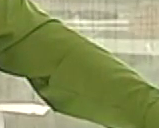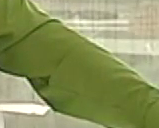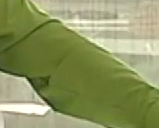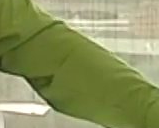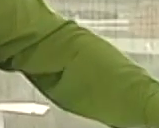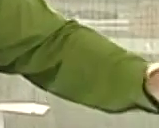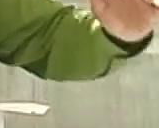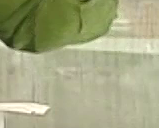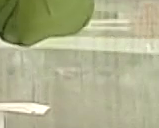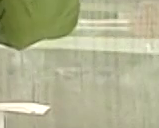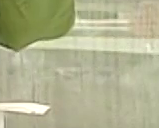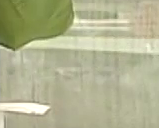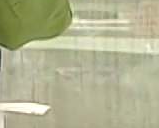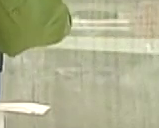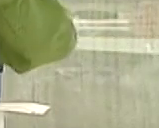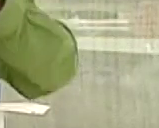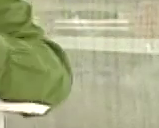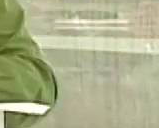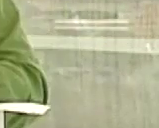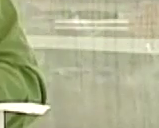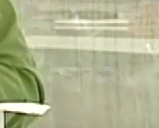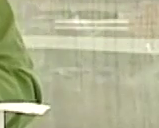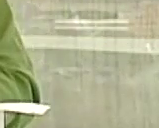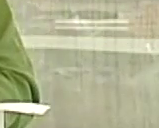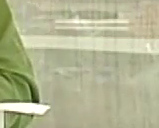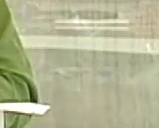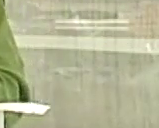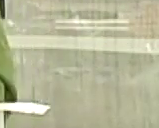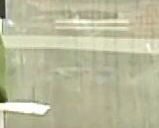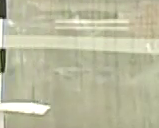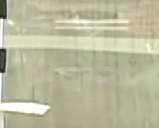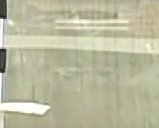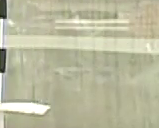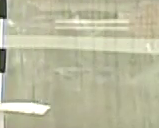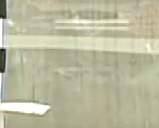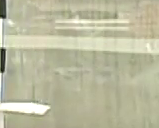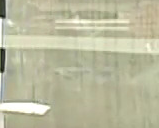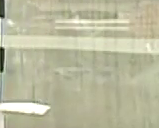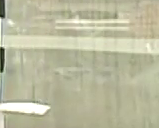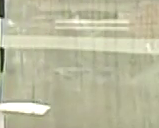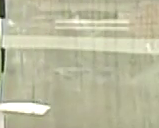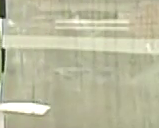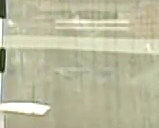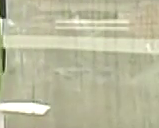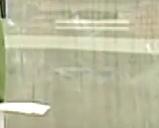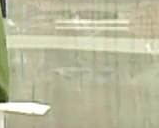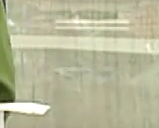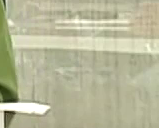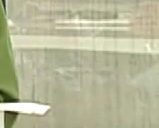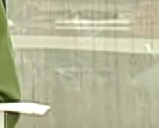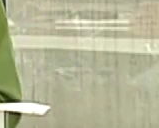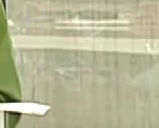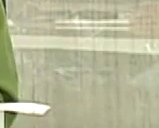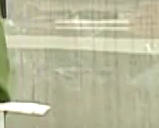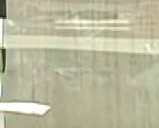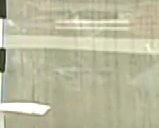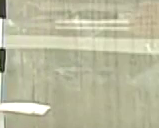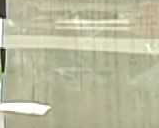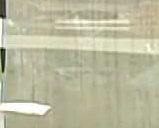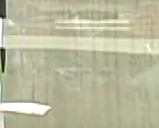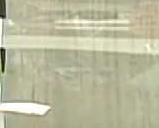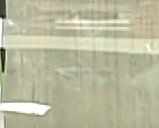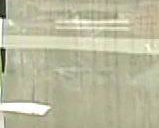Hemos tenido un problemita. Mientras corregimos el problemita de satélite, quiero leerles nuevos mensajes que me están